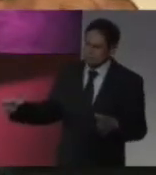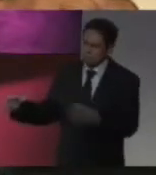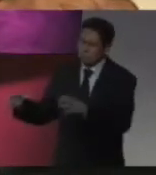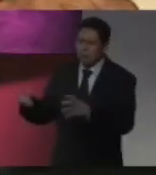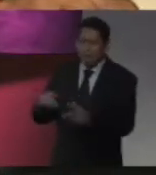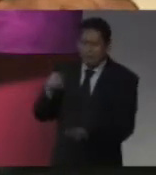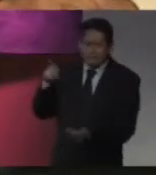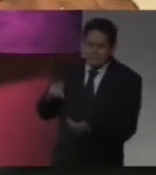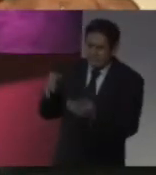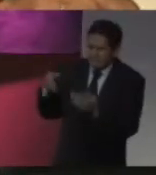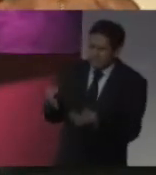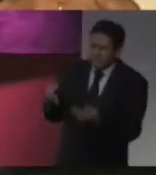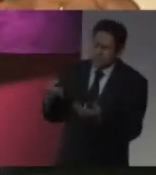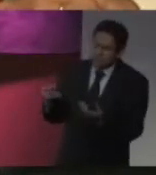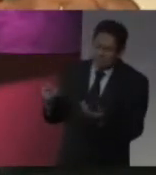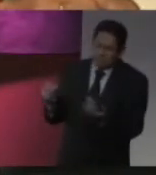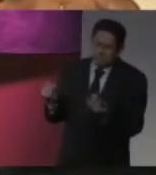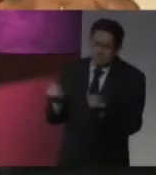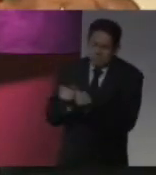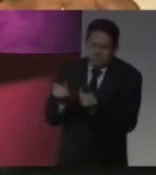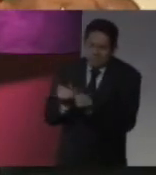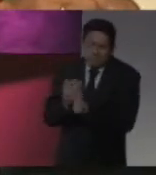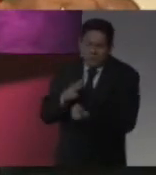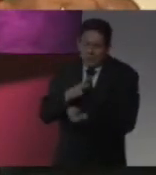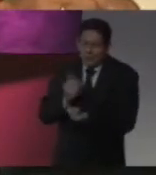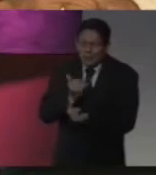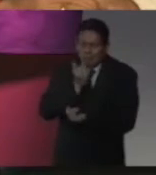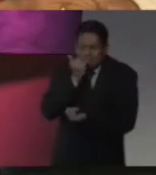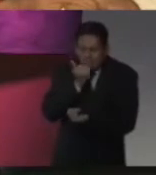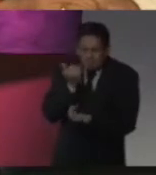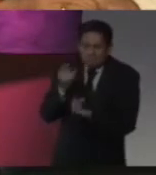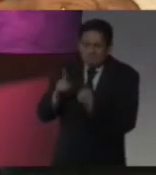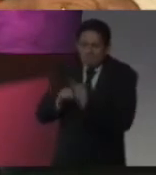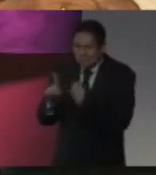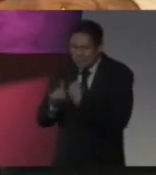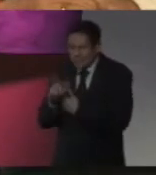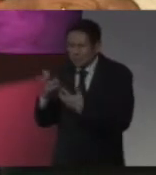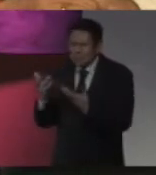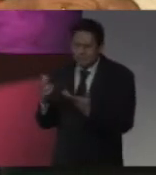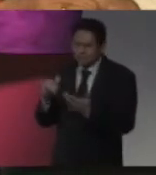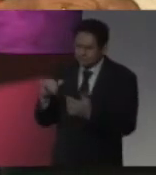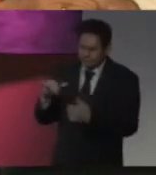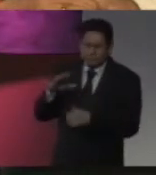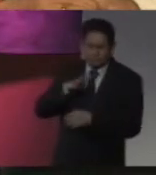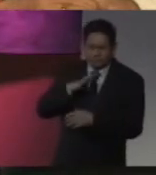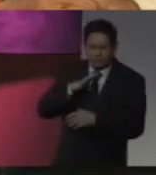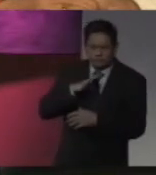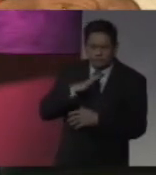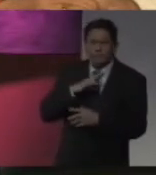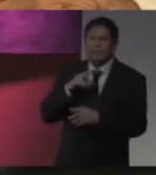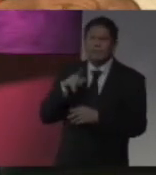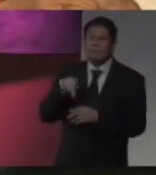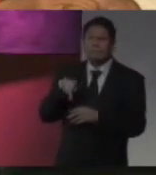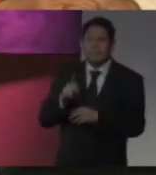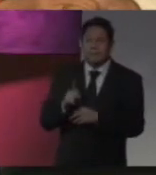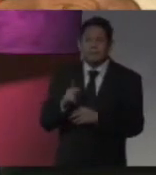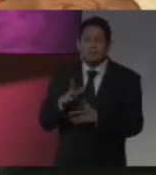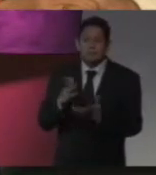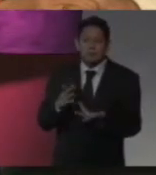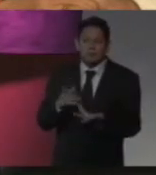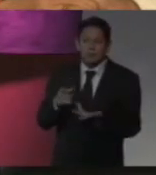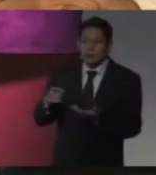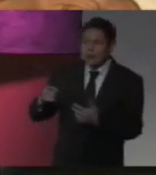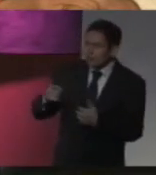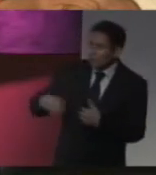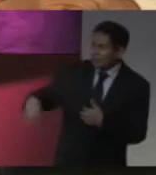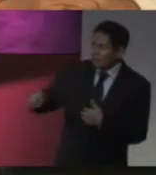perfecto, hay también esas dificultades y ahí lo hay, pero ¿cómo